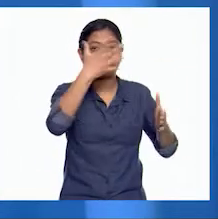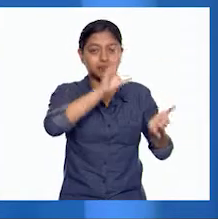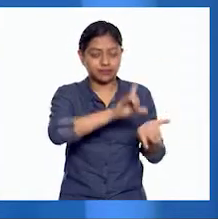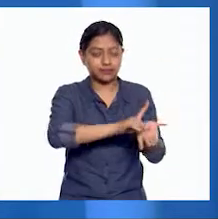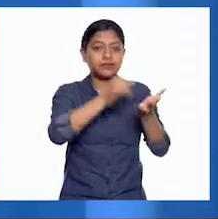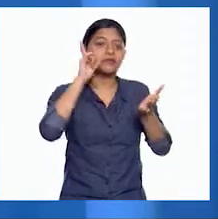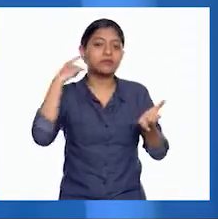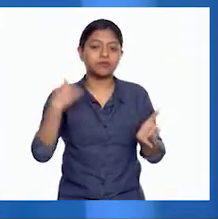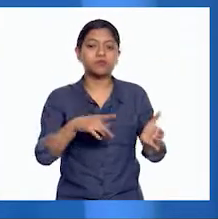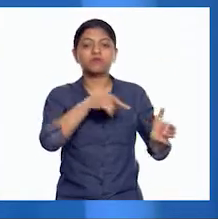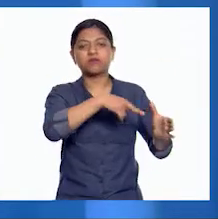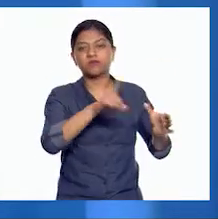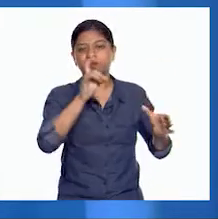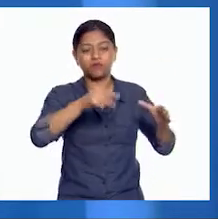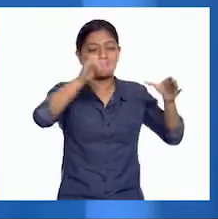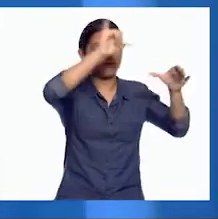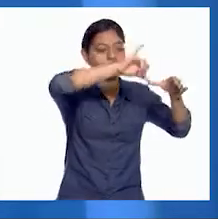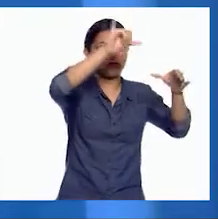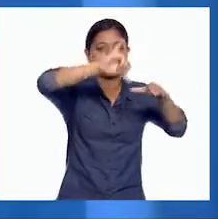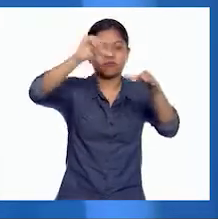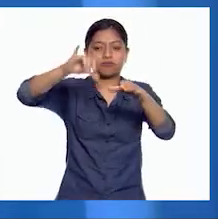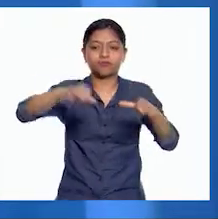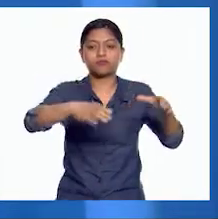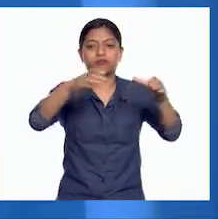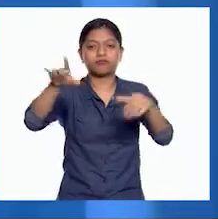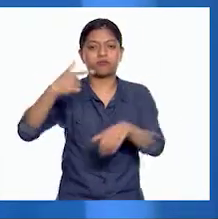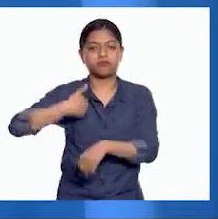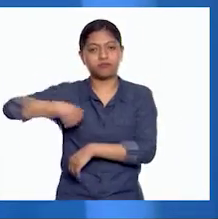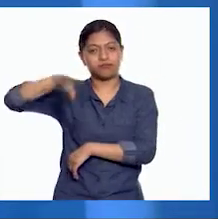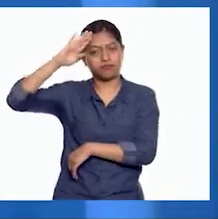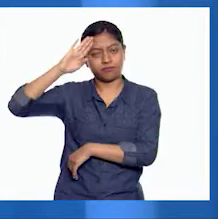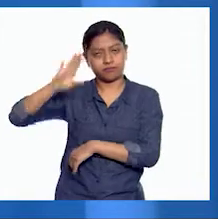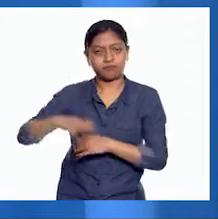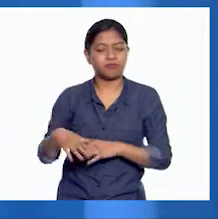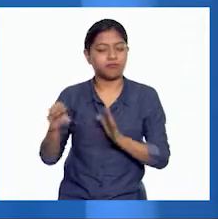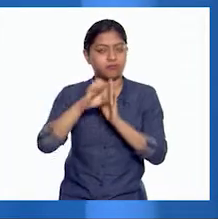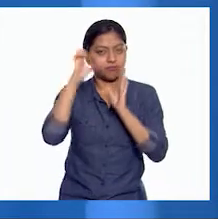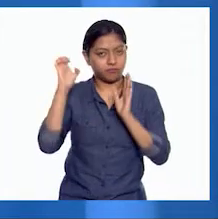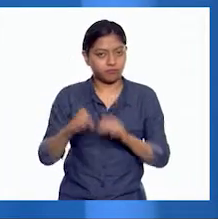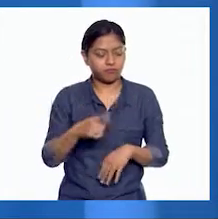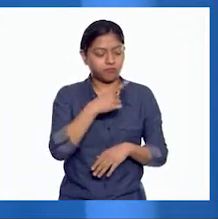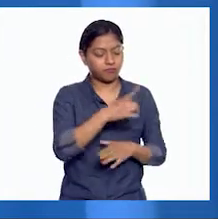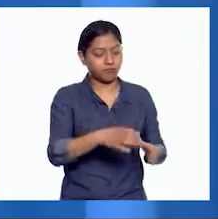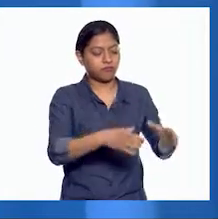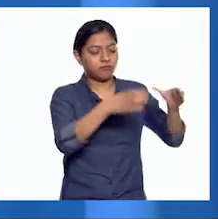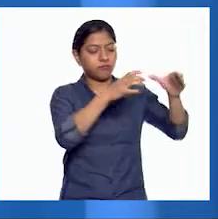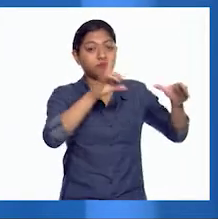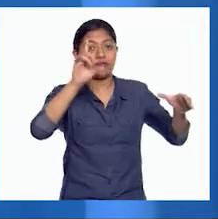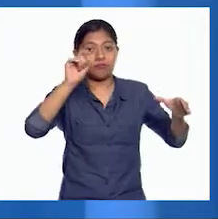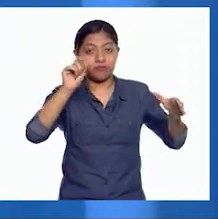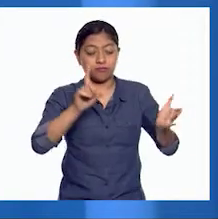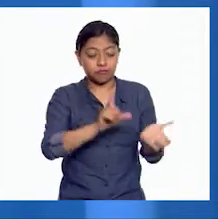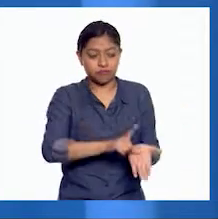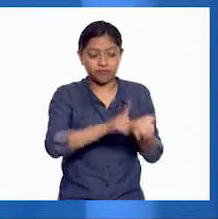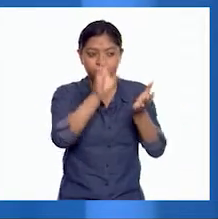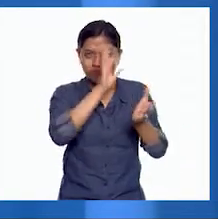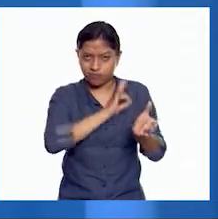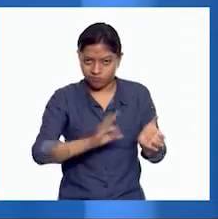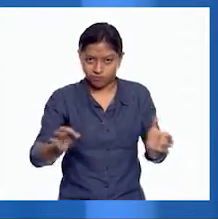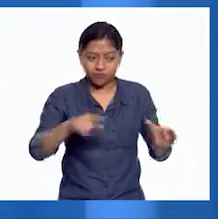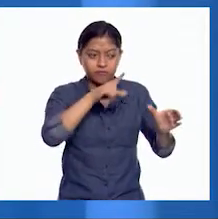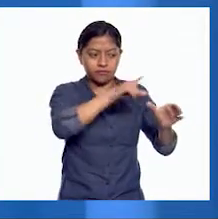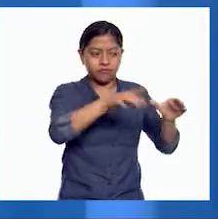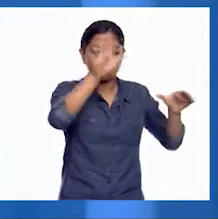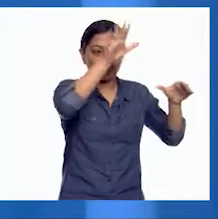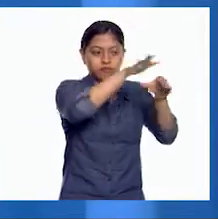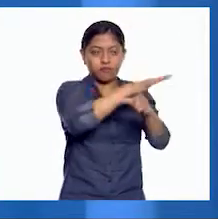para repartir ambos líquidos, pero me quedé pensando, si un garrafón de 20 litros nos serviría, ya que así